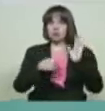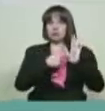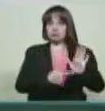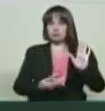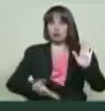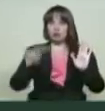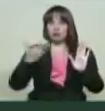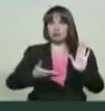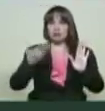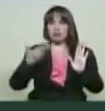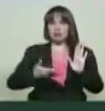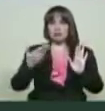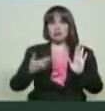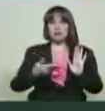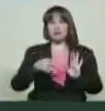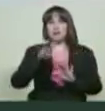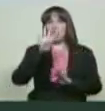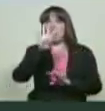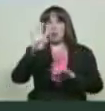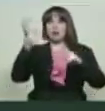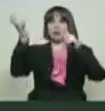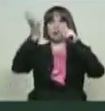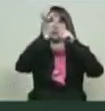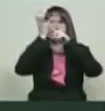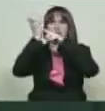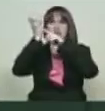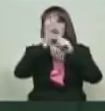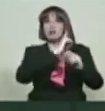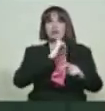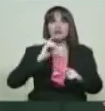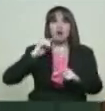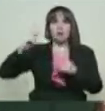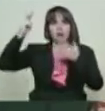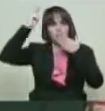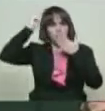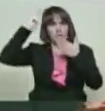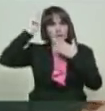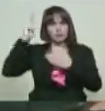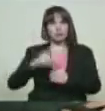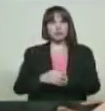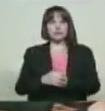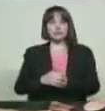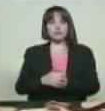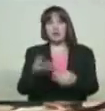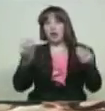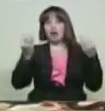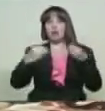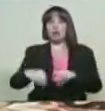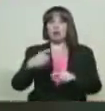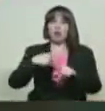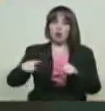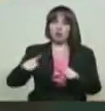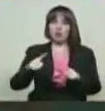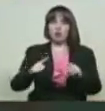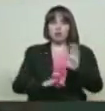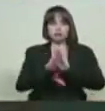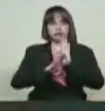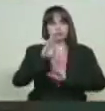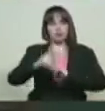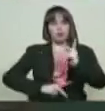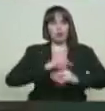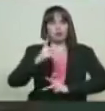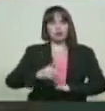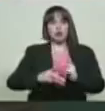el lanzamiento del cuarto satélite que tendrá por nombre Guaicaipuro, acuerdo para aumentar la producción de oro, fortalecer